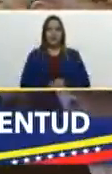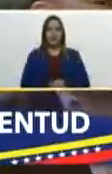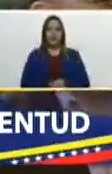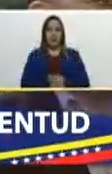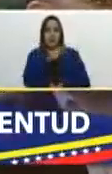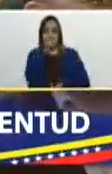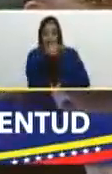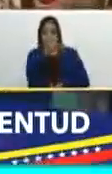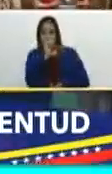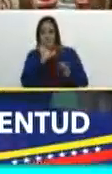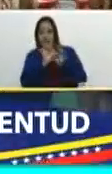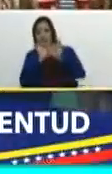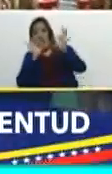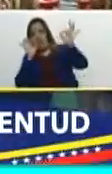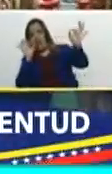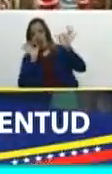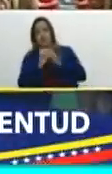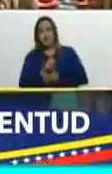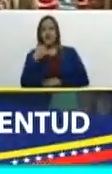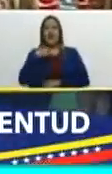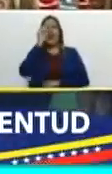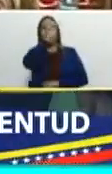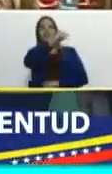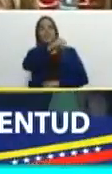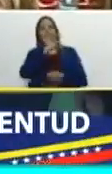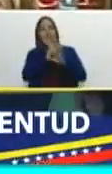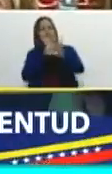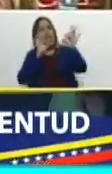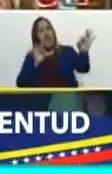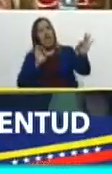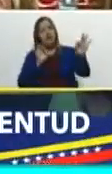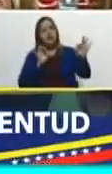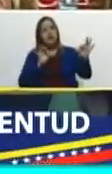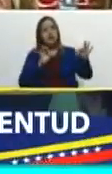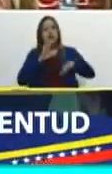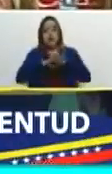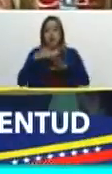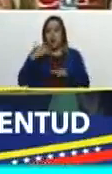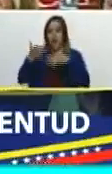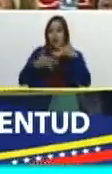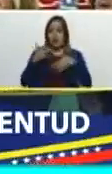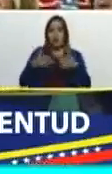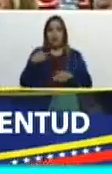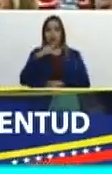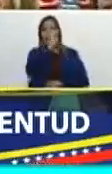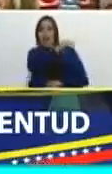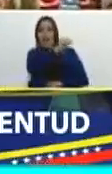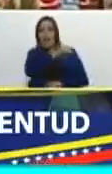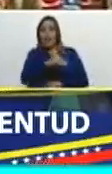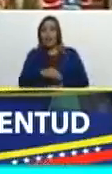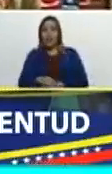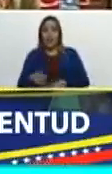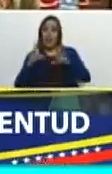lejos. Entonces yo le digo de lejos, porque yo estoy en el acto, entonces de lejos digo...